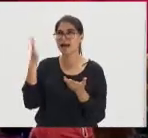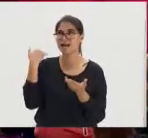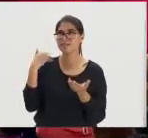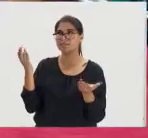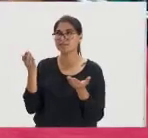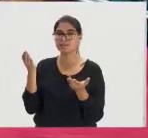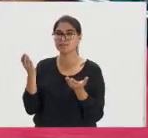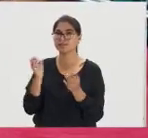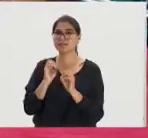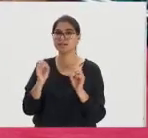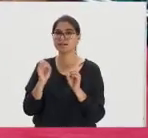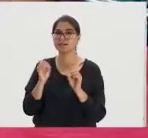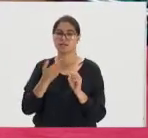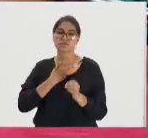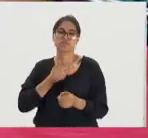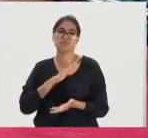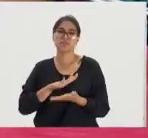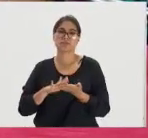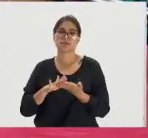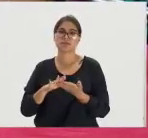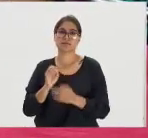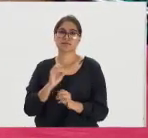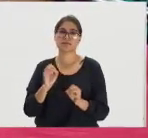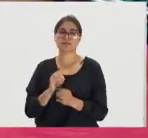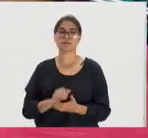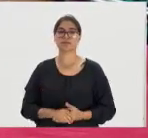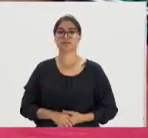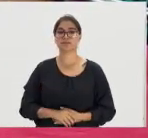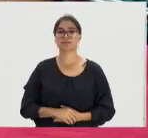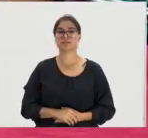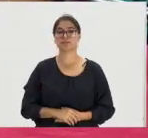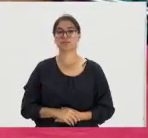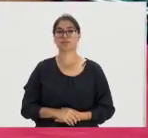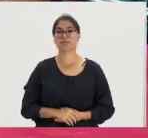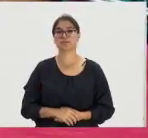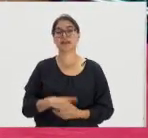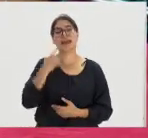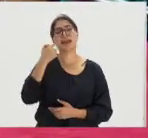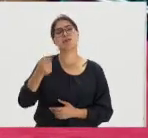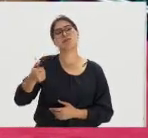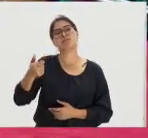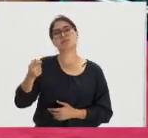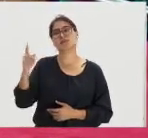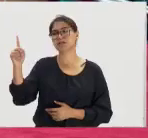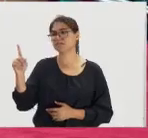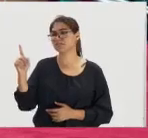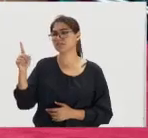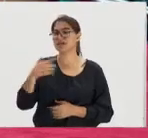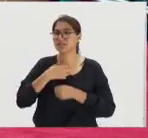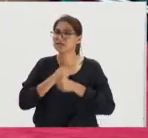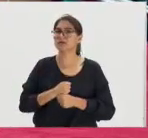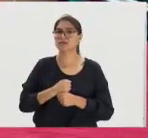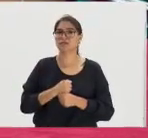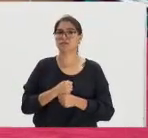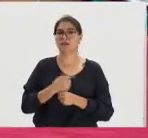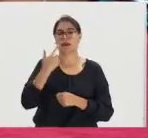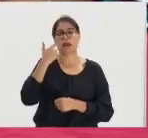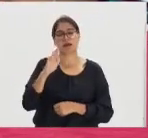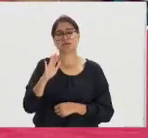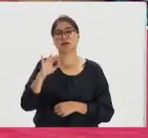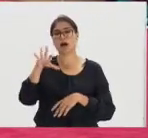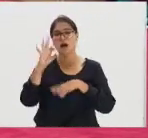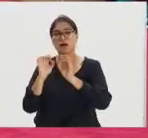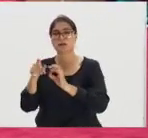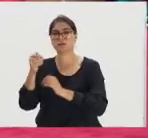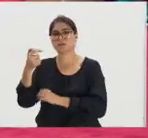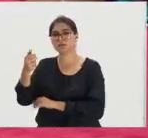Yo cuando veo a un policía yo me siento seguro. Ahí está la gente molestando que si la Fuerza Armada tiene que ayudar en los ejercicios de seguridad,